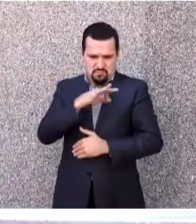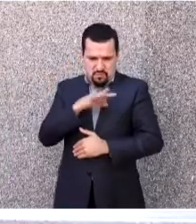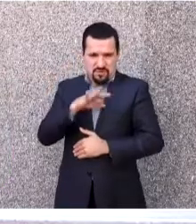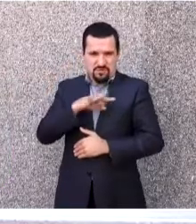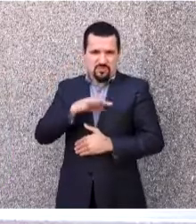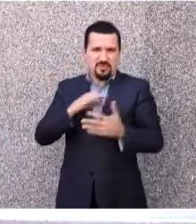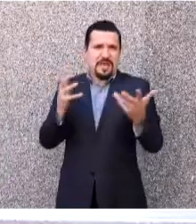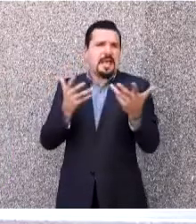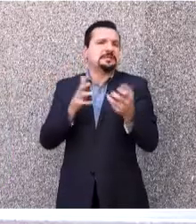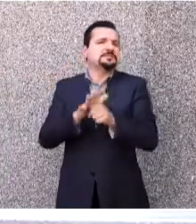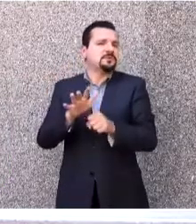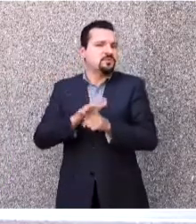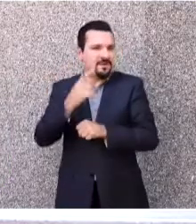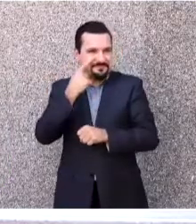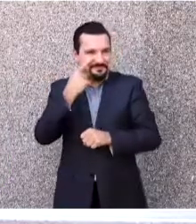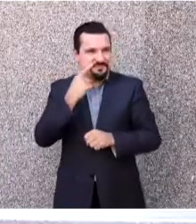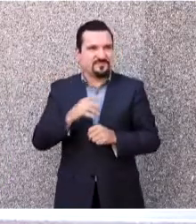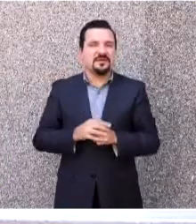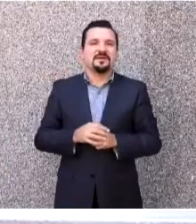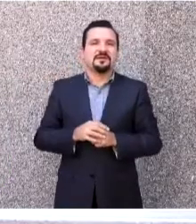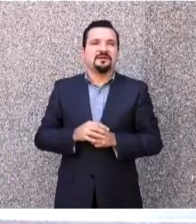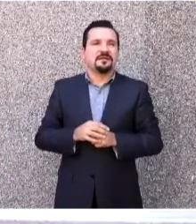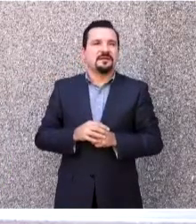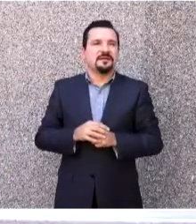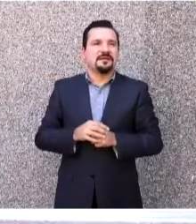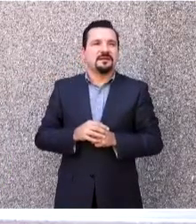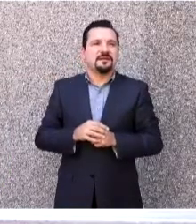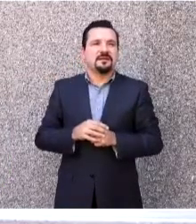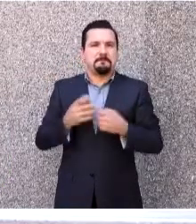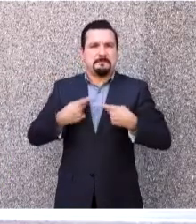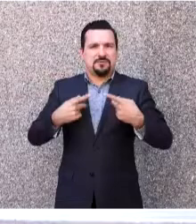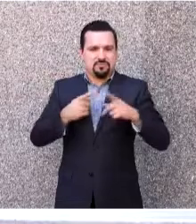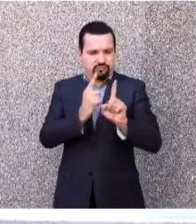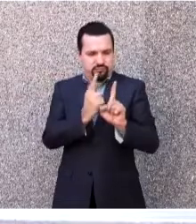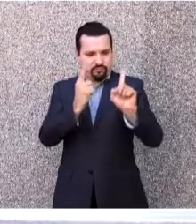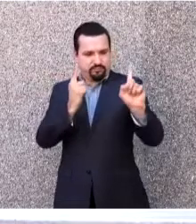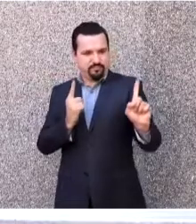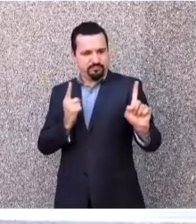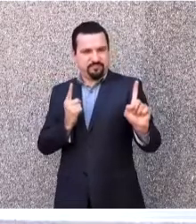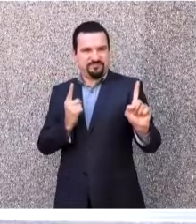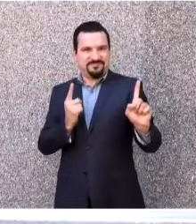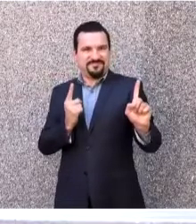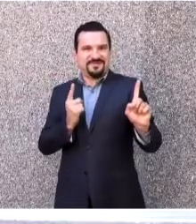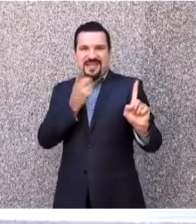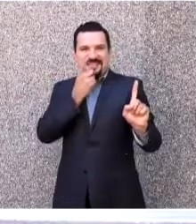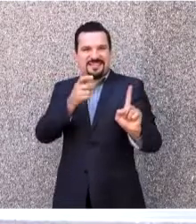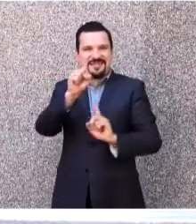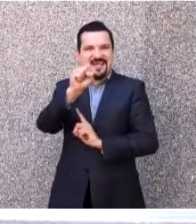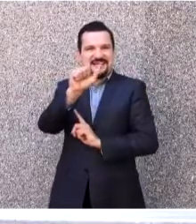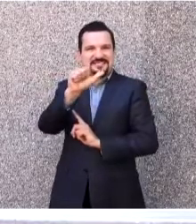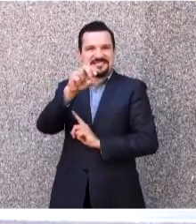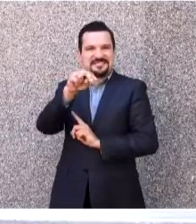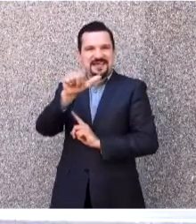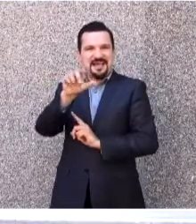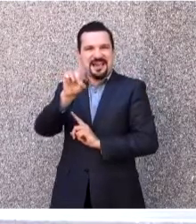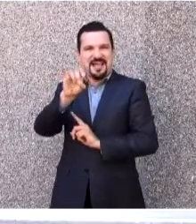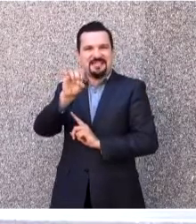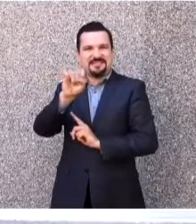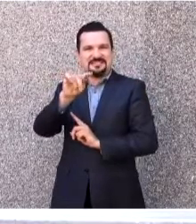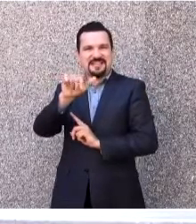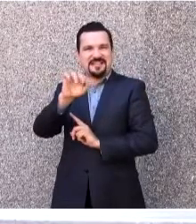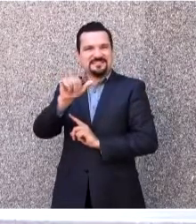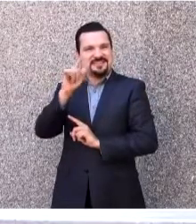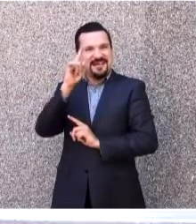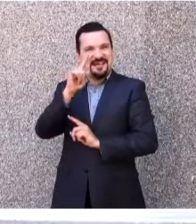de aplicar la distancia, la sana distancia, lo que sea empleado a nivel nacional,